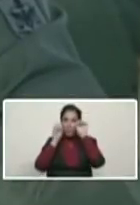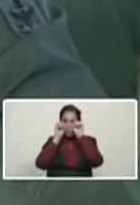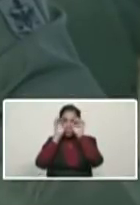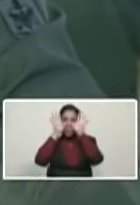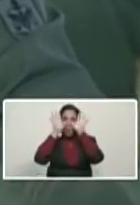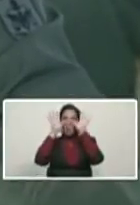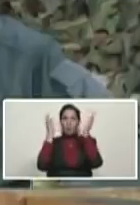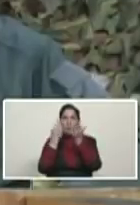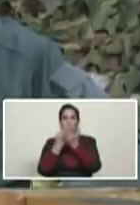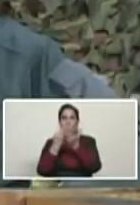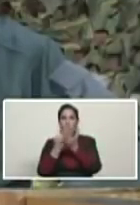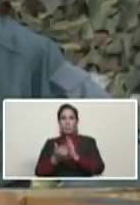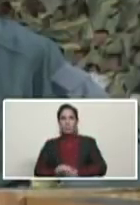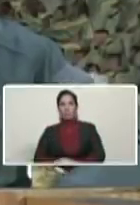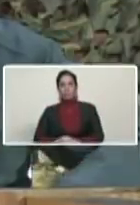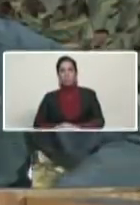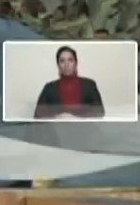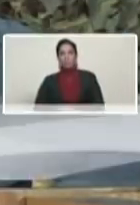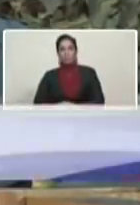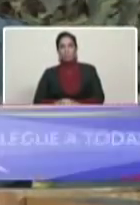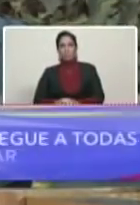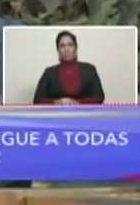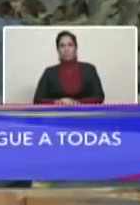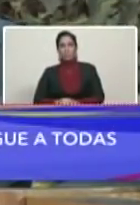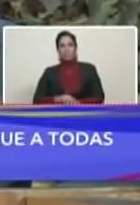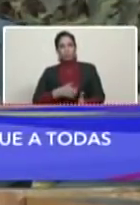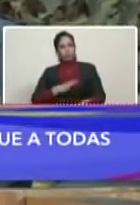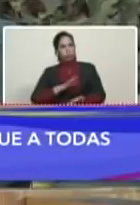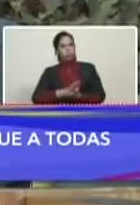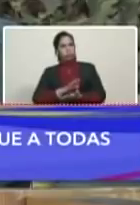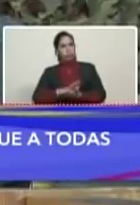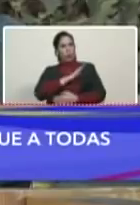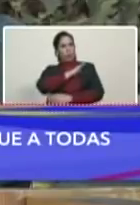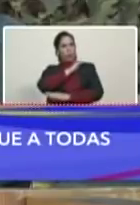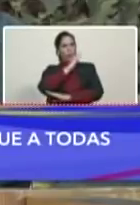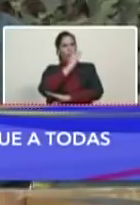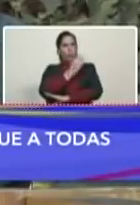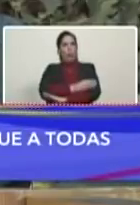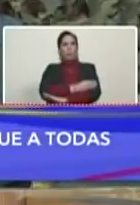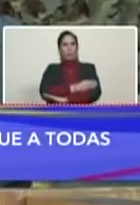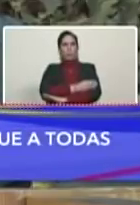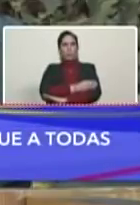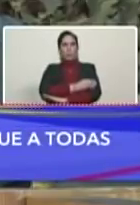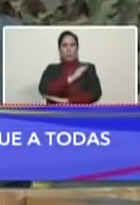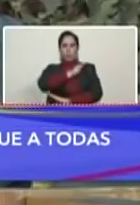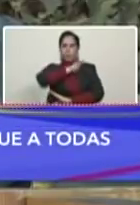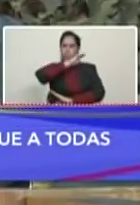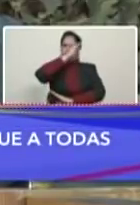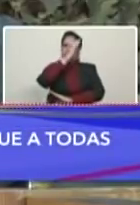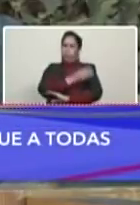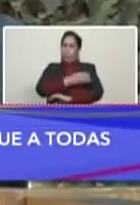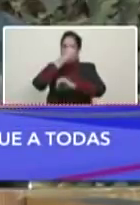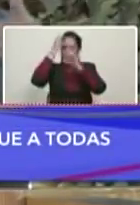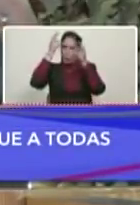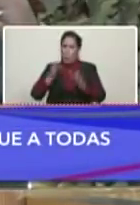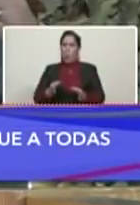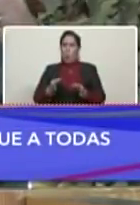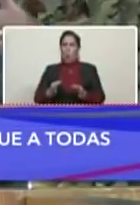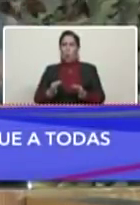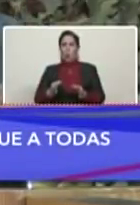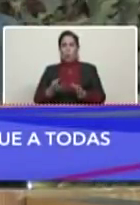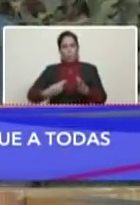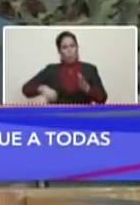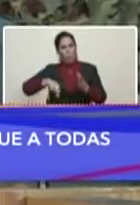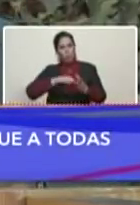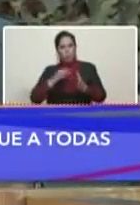Siempre. Serena, fuerte, poderosa, segura de que estamos en el lado